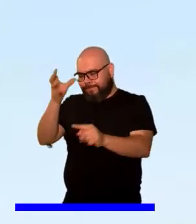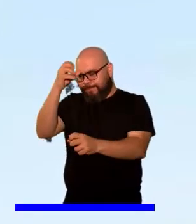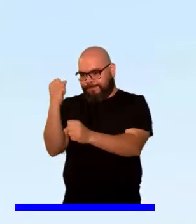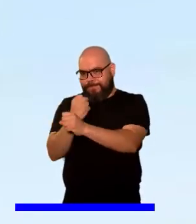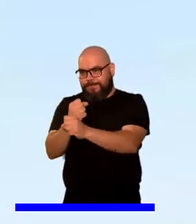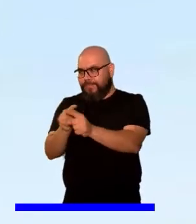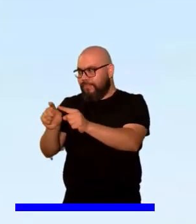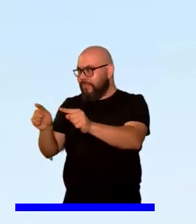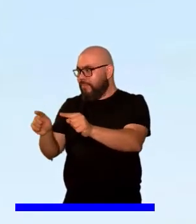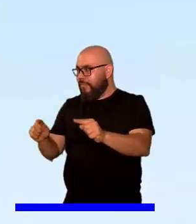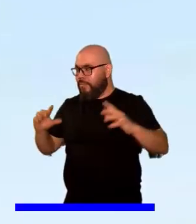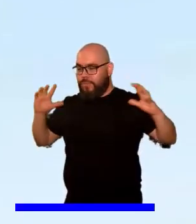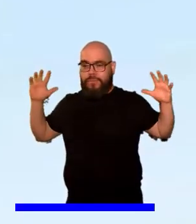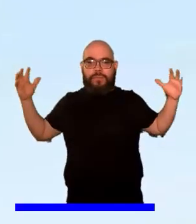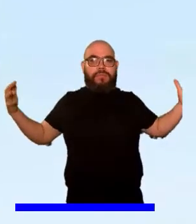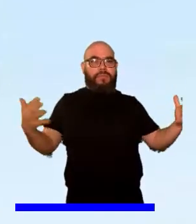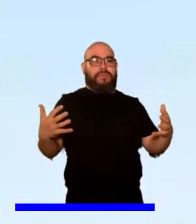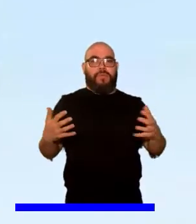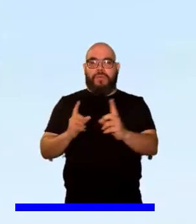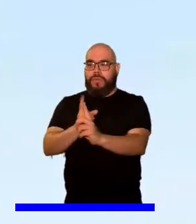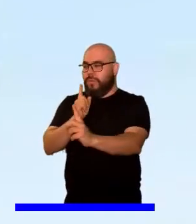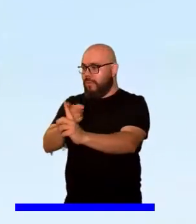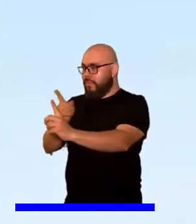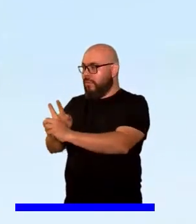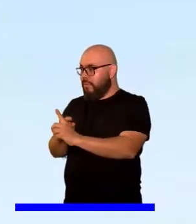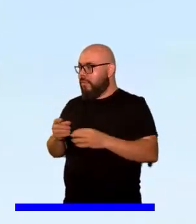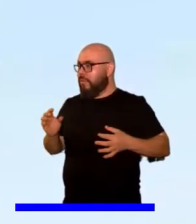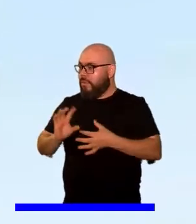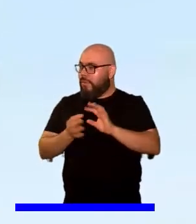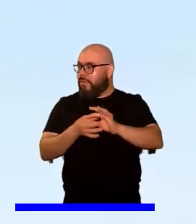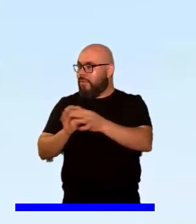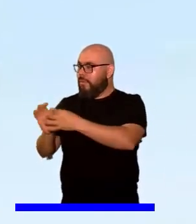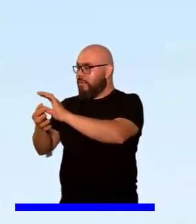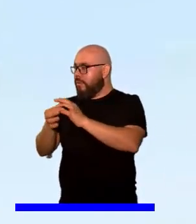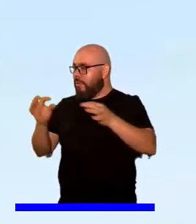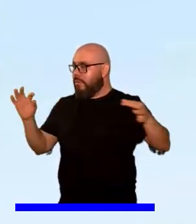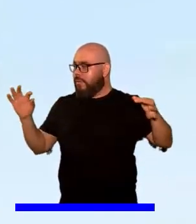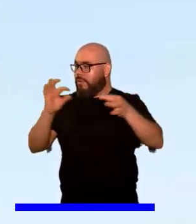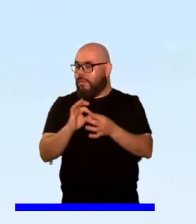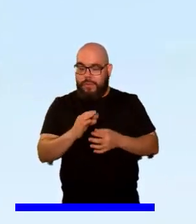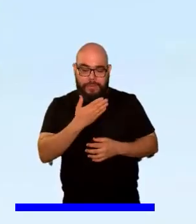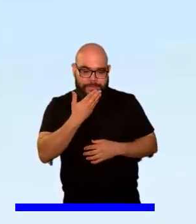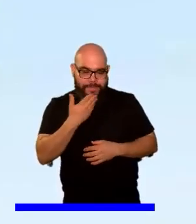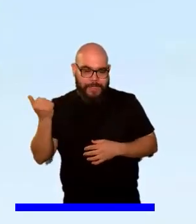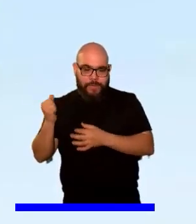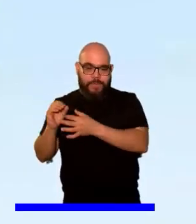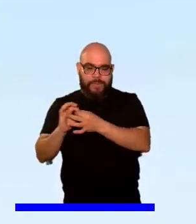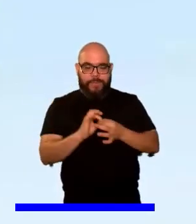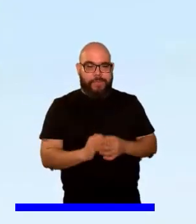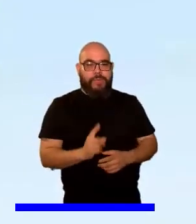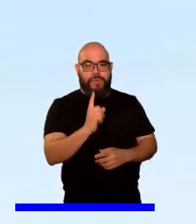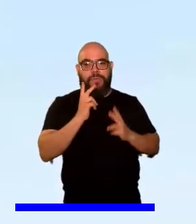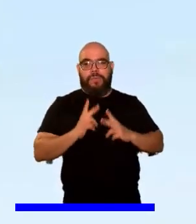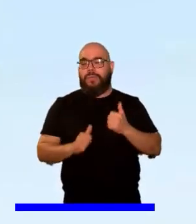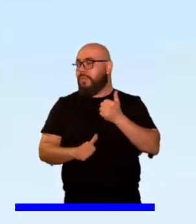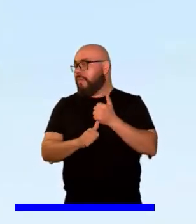y no generalistas que tengan que saberlo todo para hacer algo. Y articularlos para que el resultado pueda llegar a ser mejor de lo que puede entregar un solo